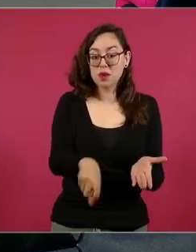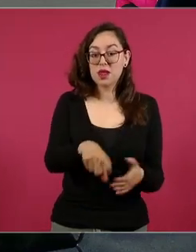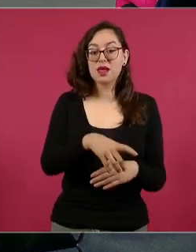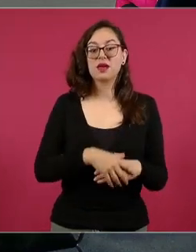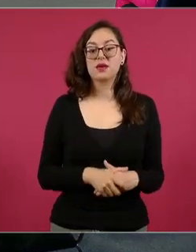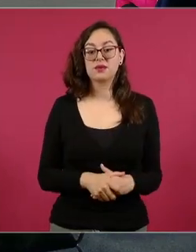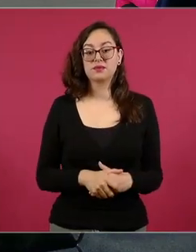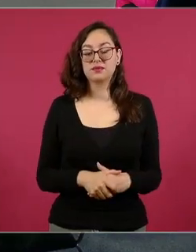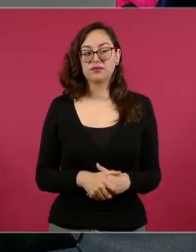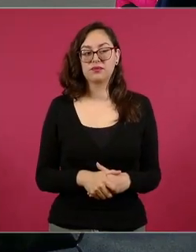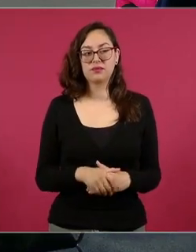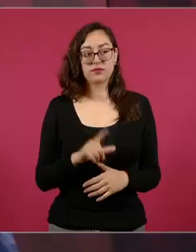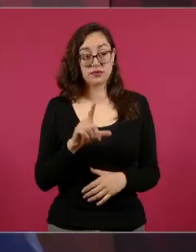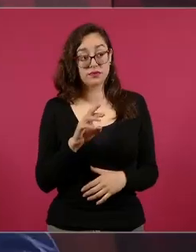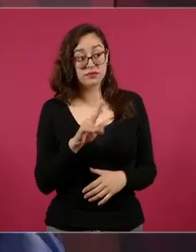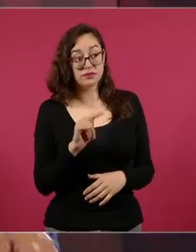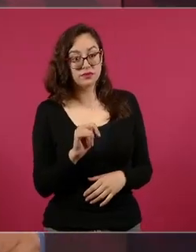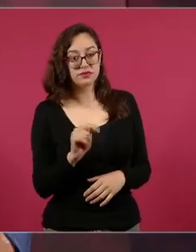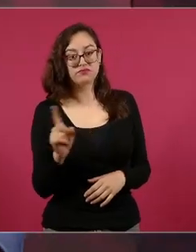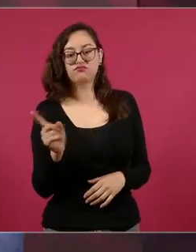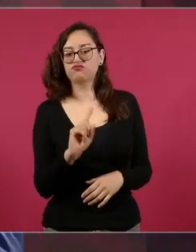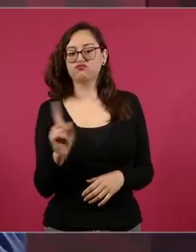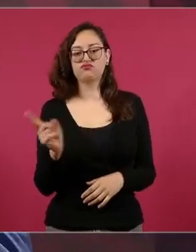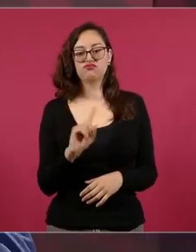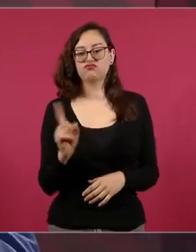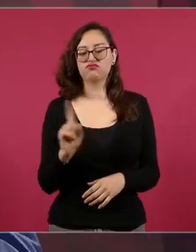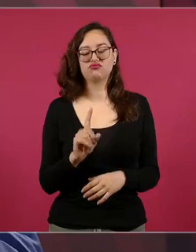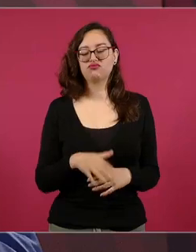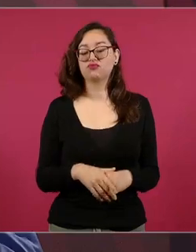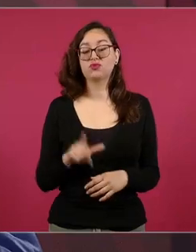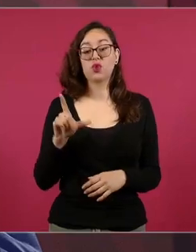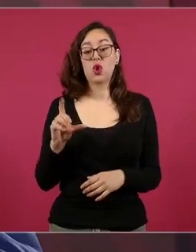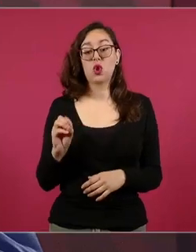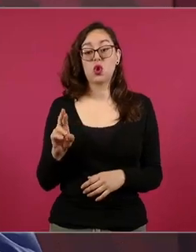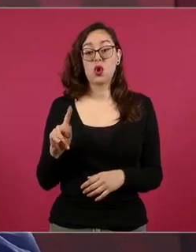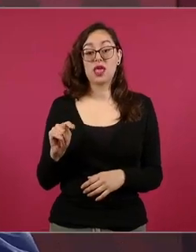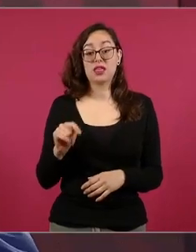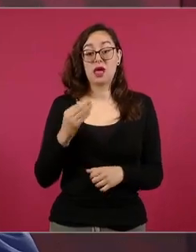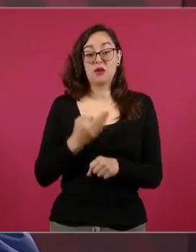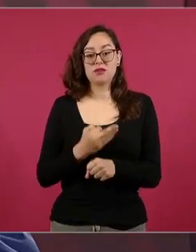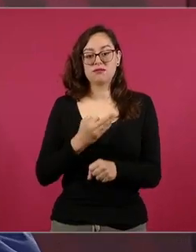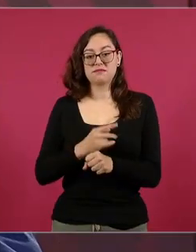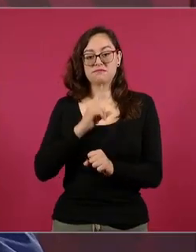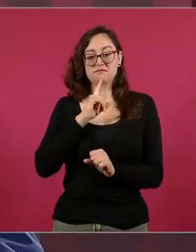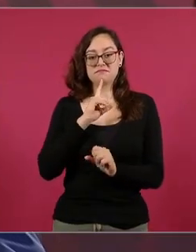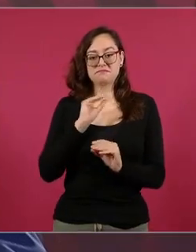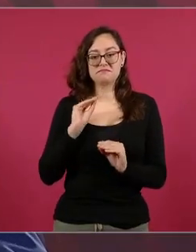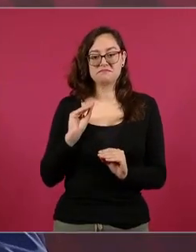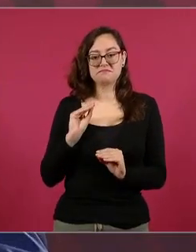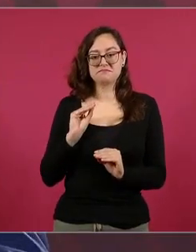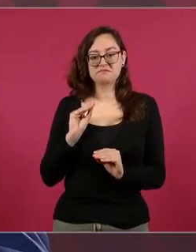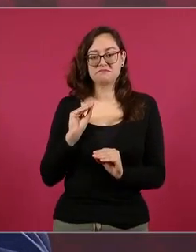No, Loredo ya no se mete, porque ese tiene que